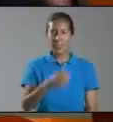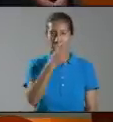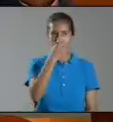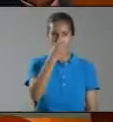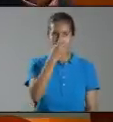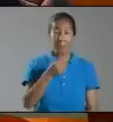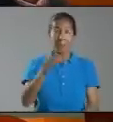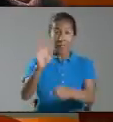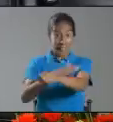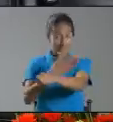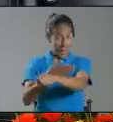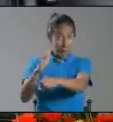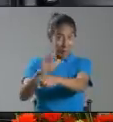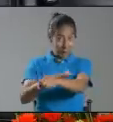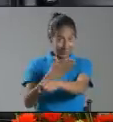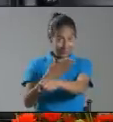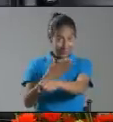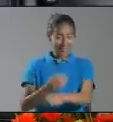¿Salmos?